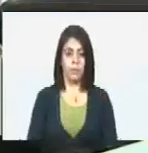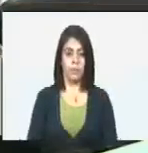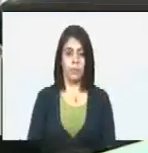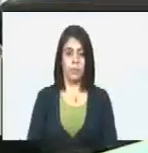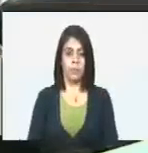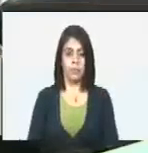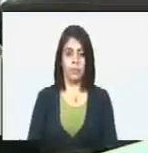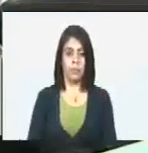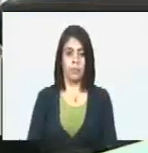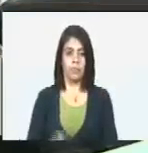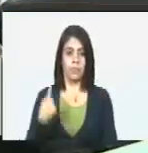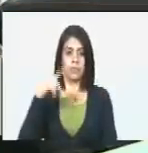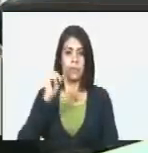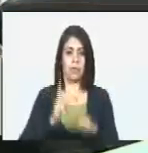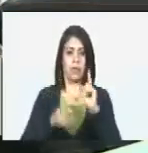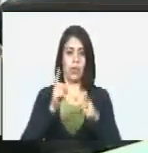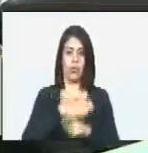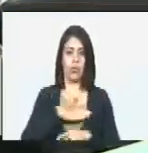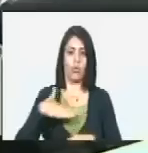algunos quieren